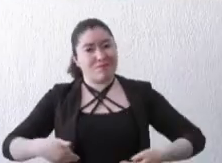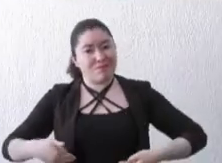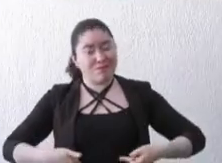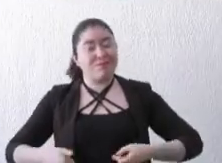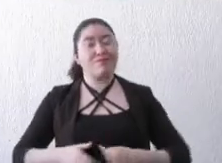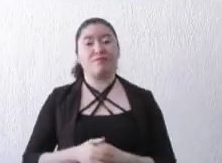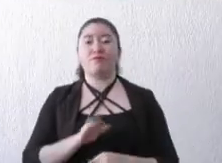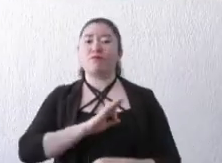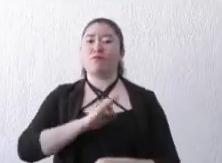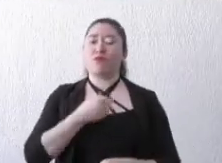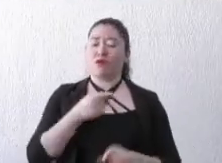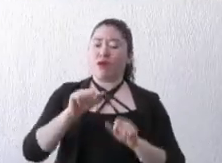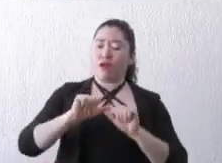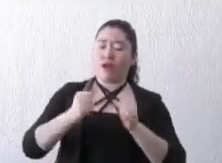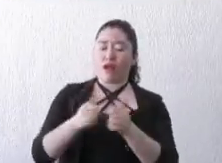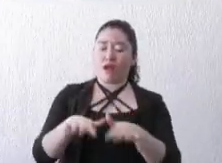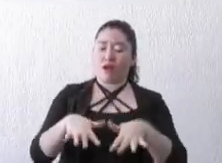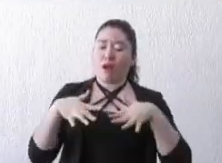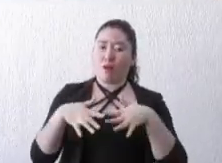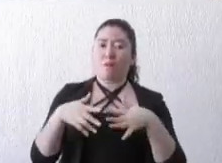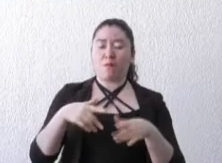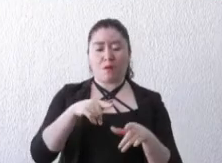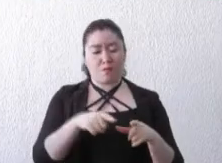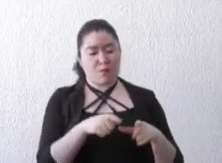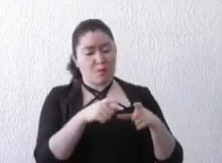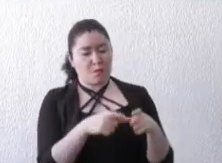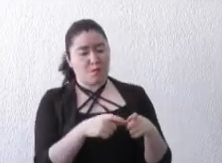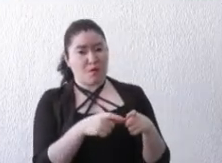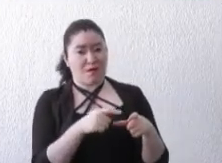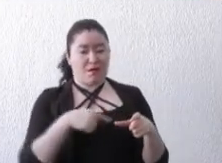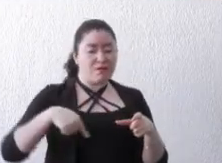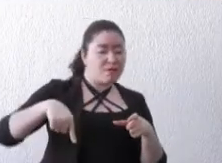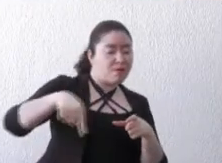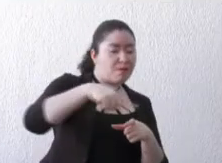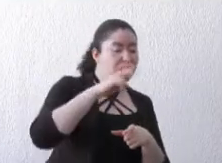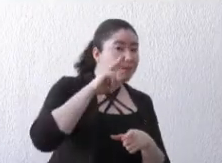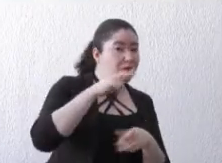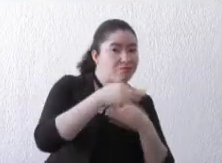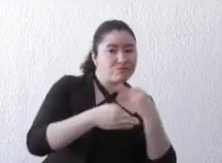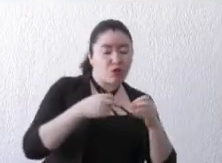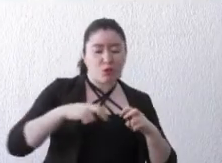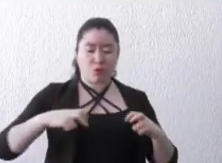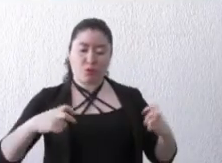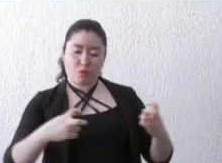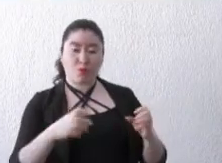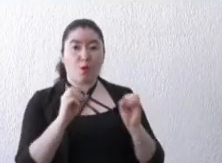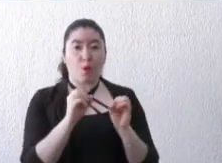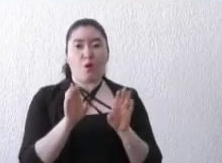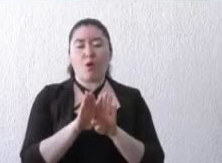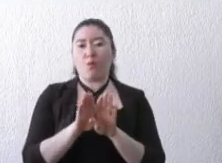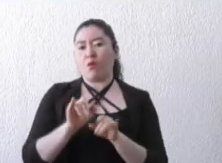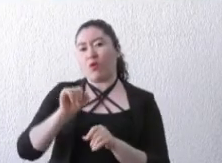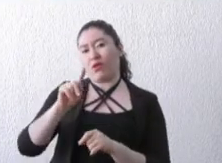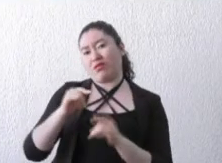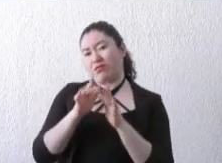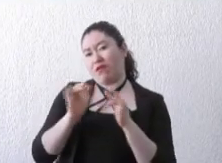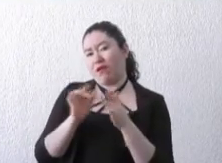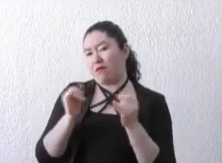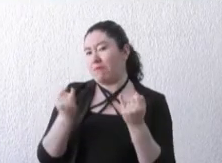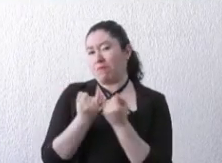el escenario al centro, puede ser un foro a la italiana, puede ser un set de cine de